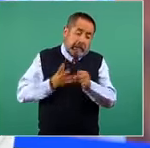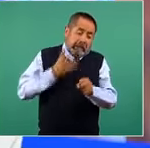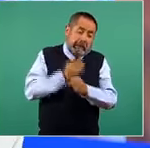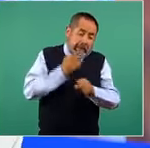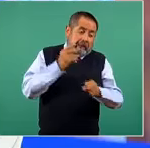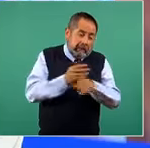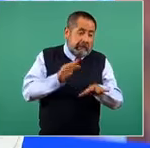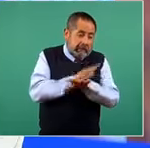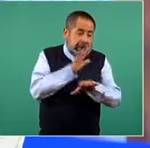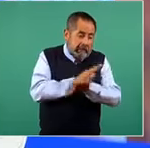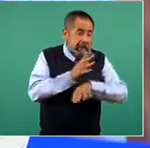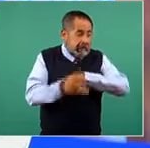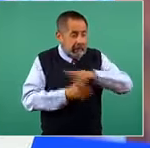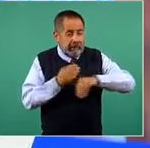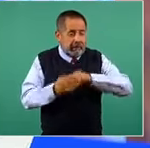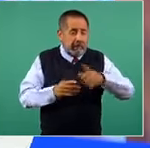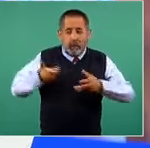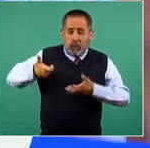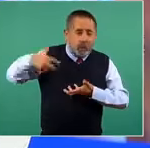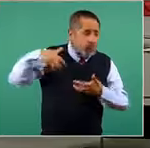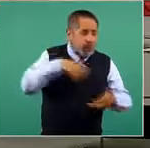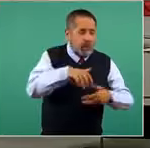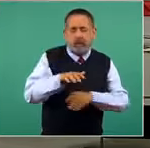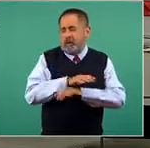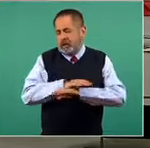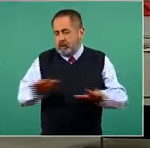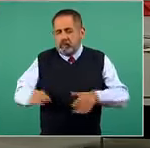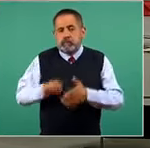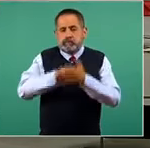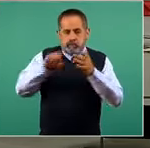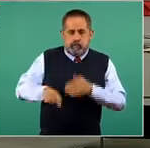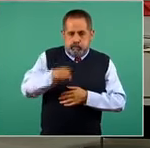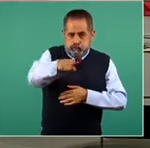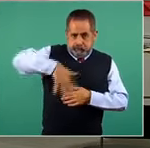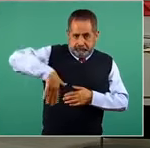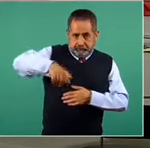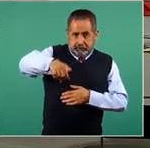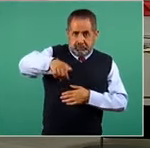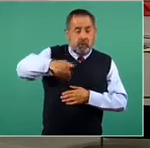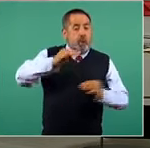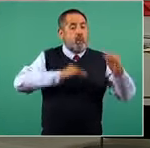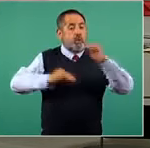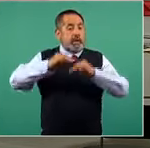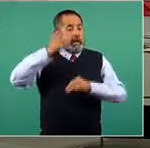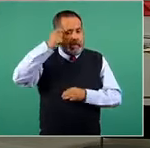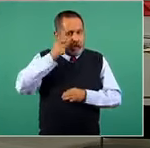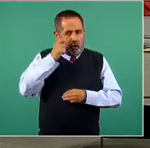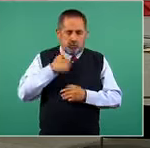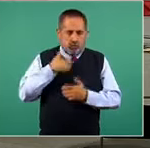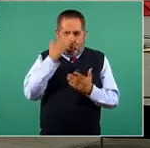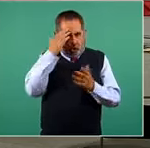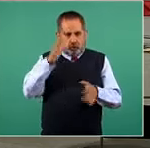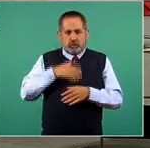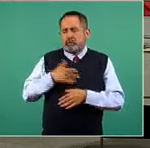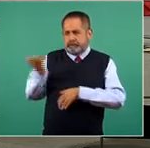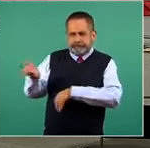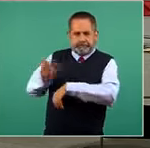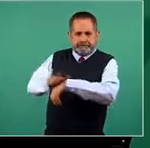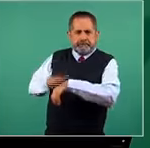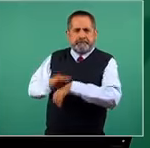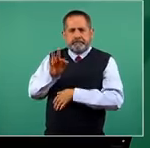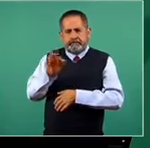público, para el Tesoro Nacional. El que usted comenta de la montaña de Guerrero, yo no lo conozco, pero le vamos a pedir al maestro Ferrer que